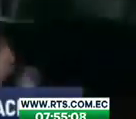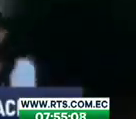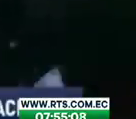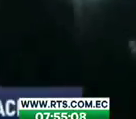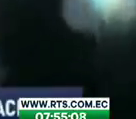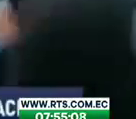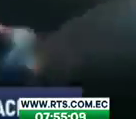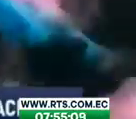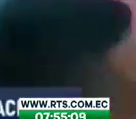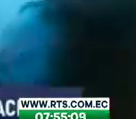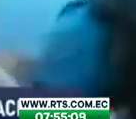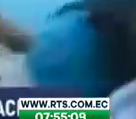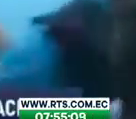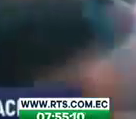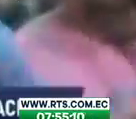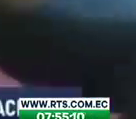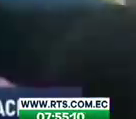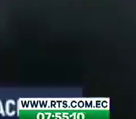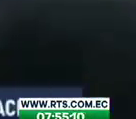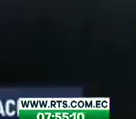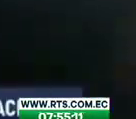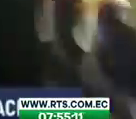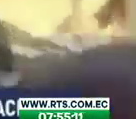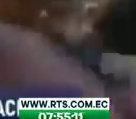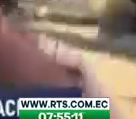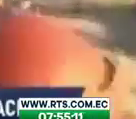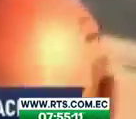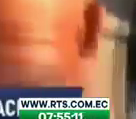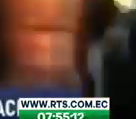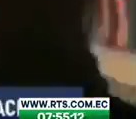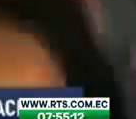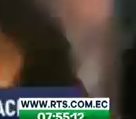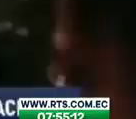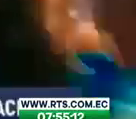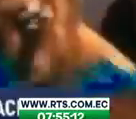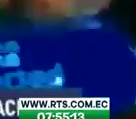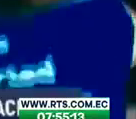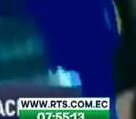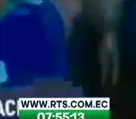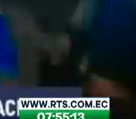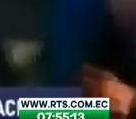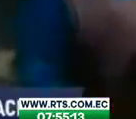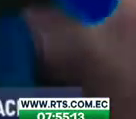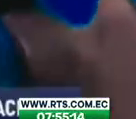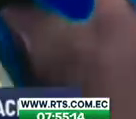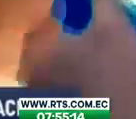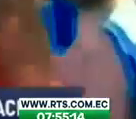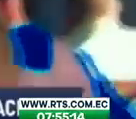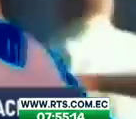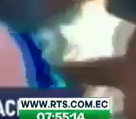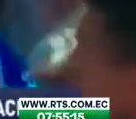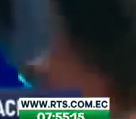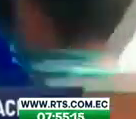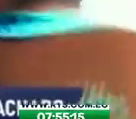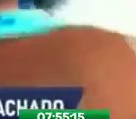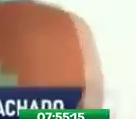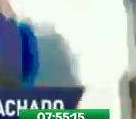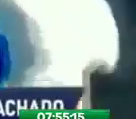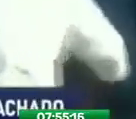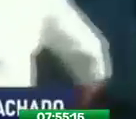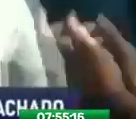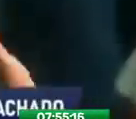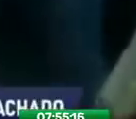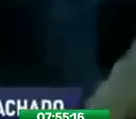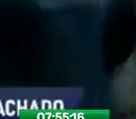A su salida del acto político celebrado en la Casa Sindical de San Fernando de Apure, la Coordinadora Nacional de 20 Venezuela, María Corina